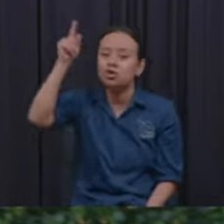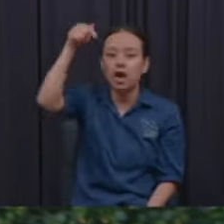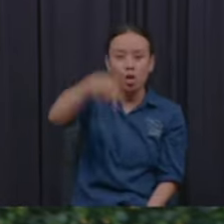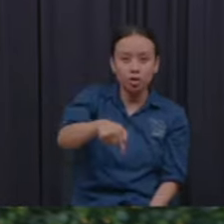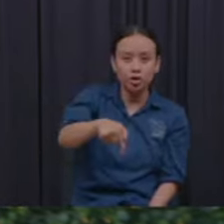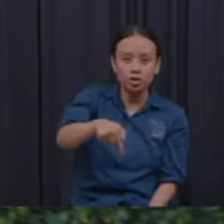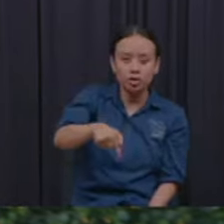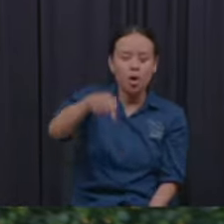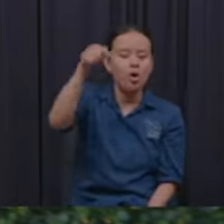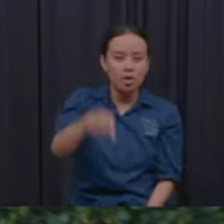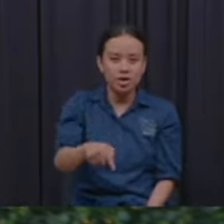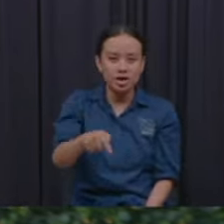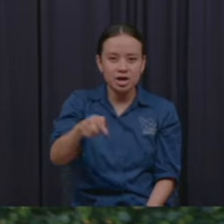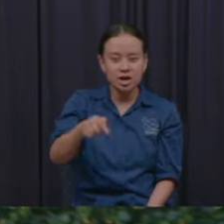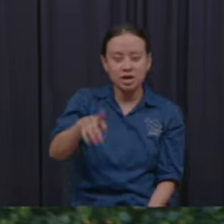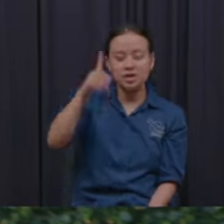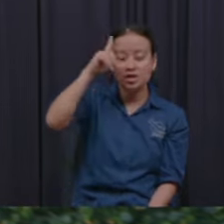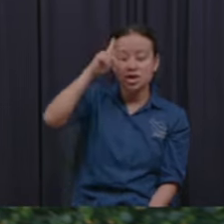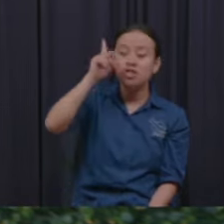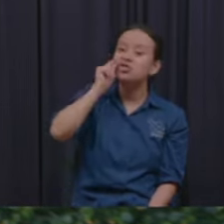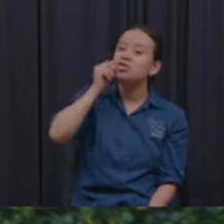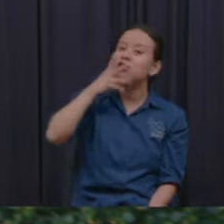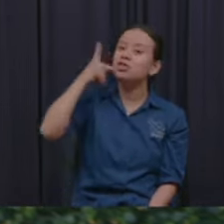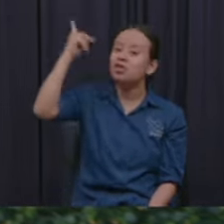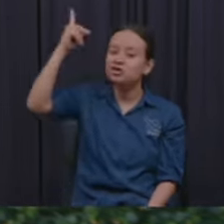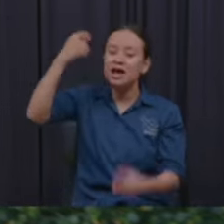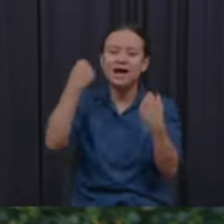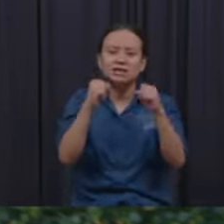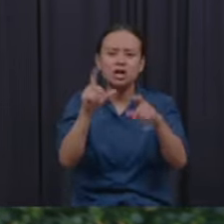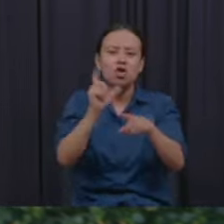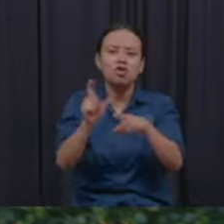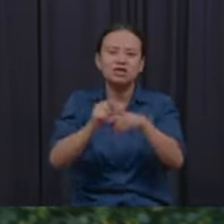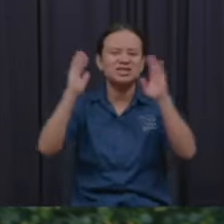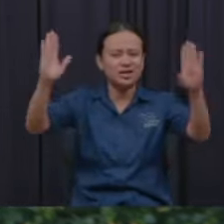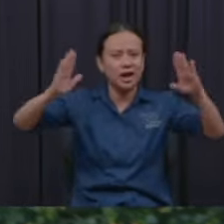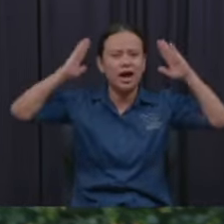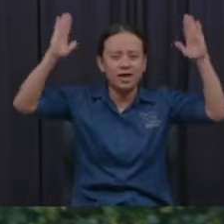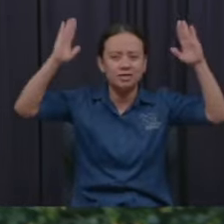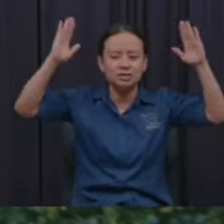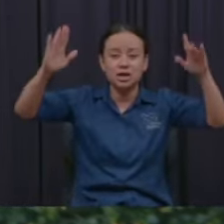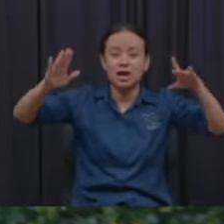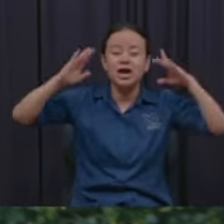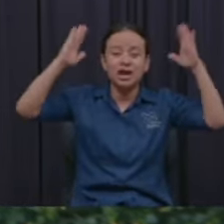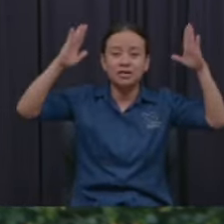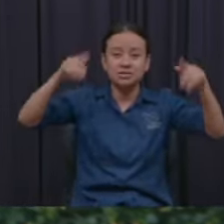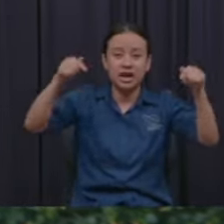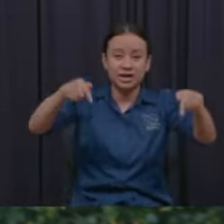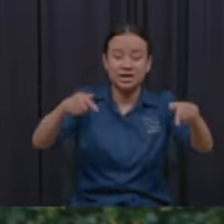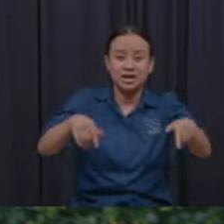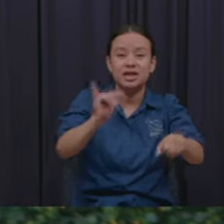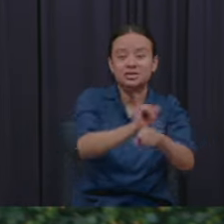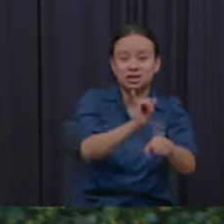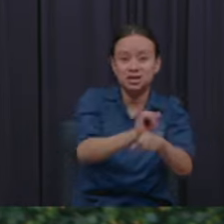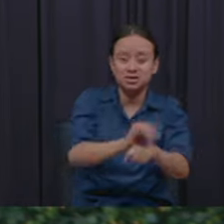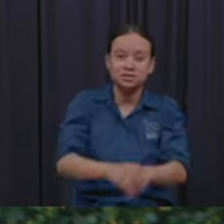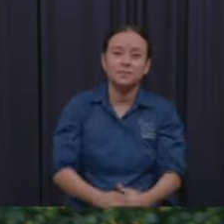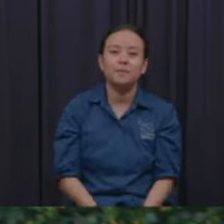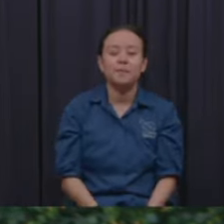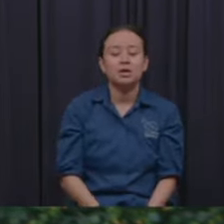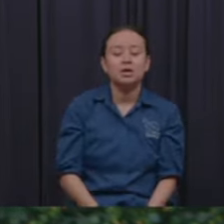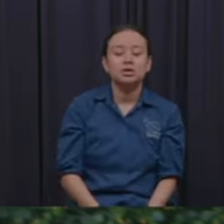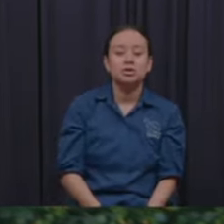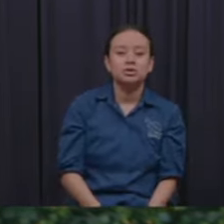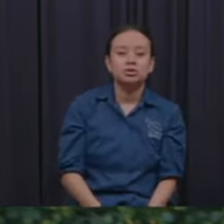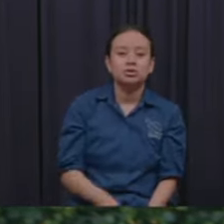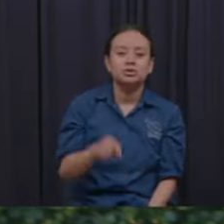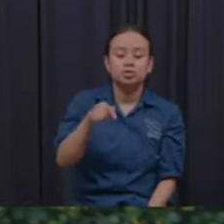ya está haciendo algo grande y que Él seguirá haciendo algo grande en medio de nosotros. Así que yo le pido un